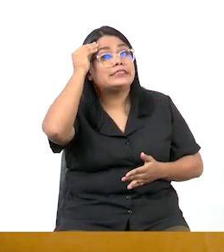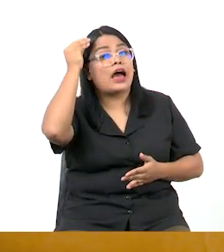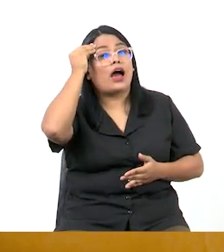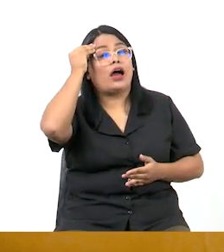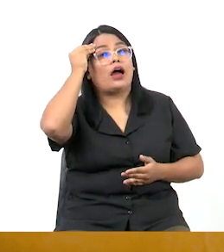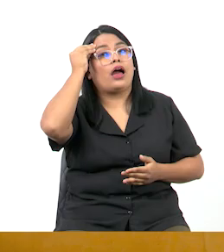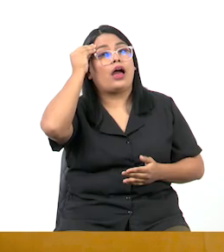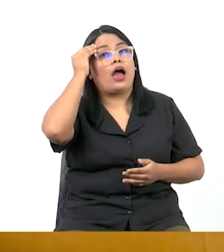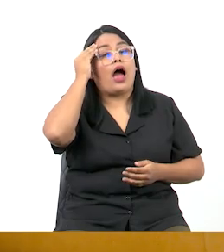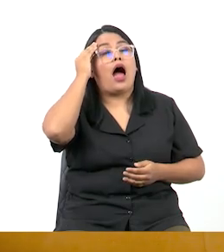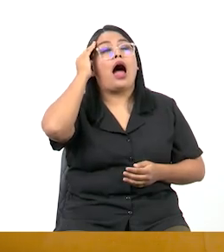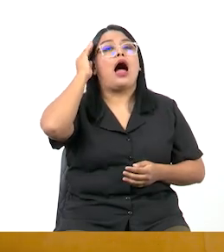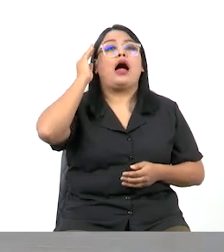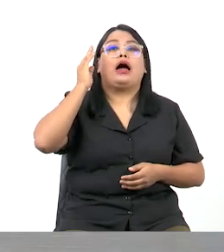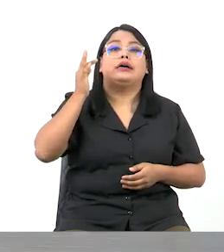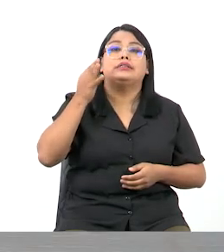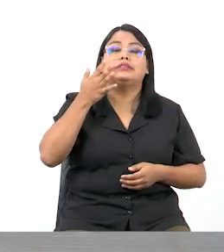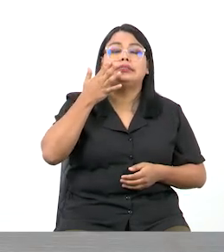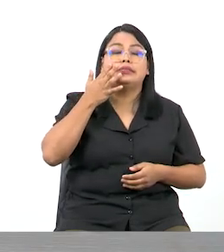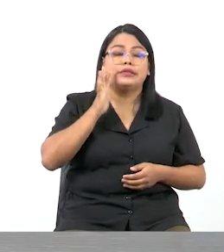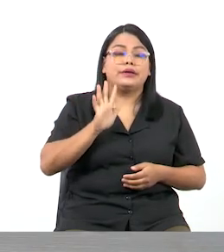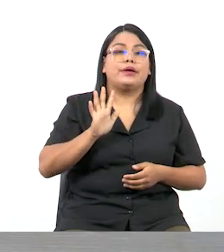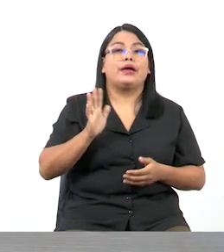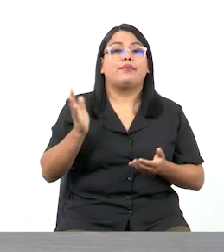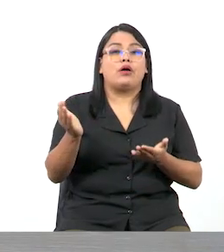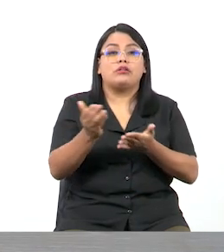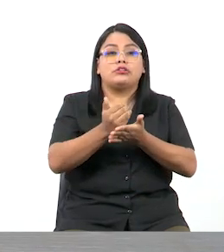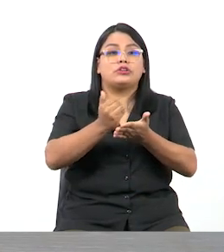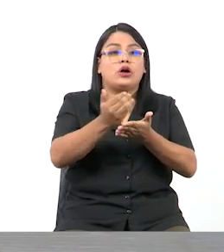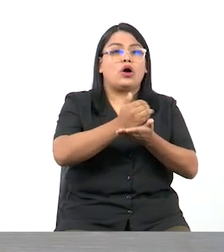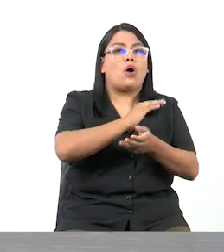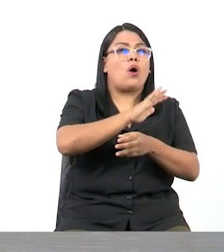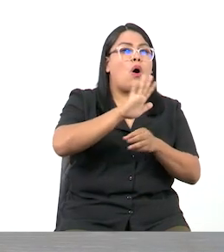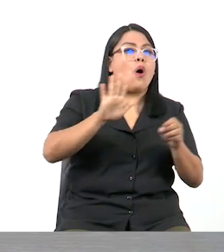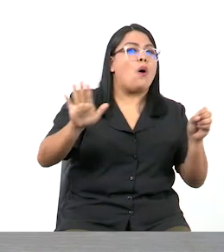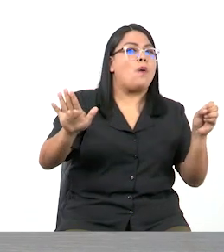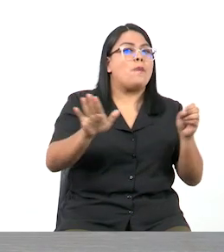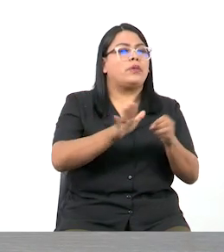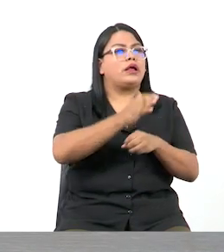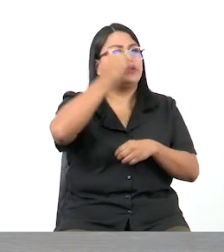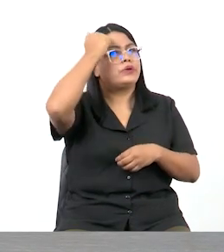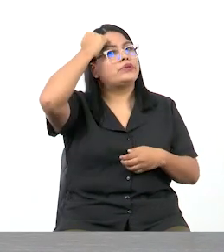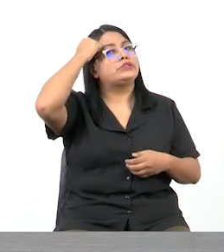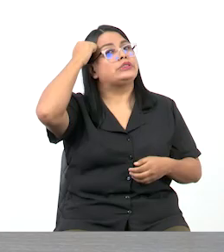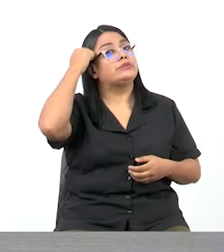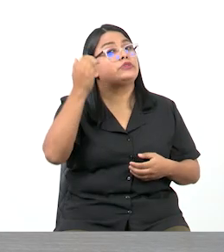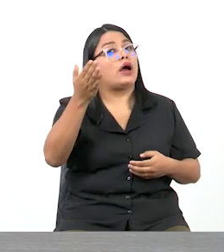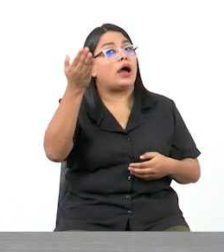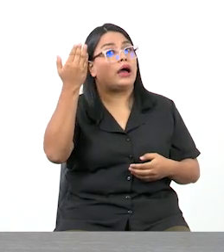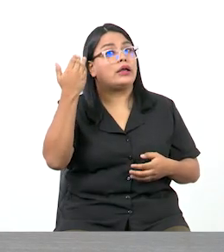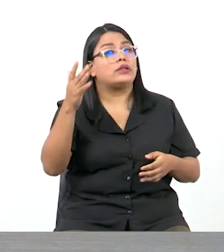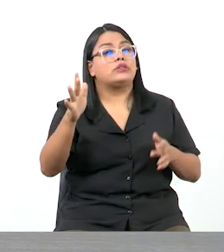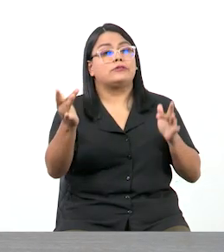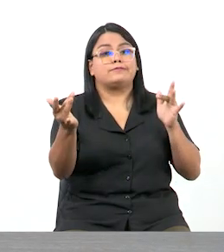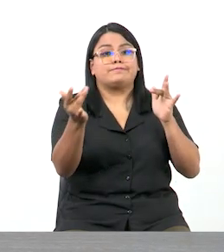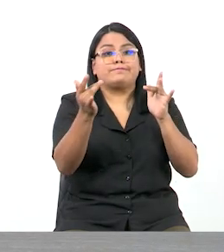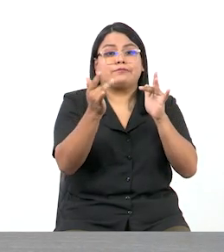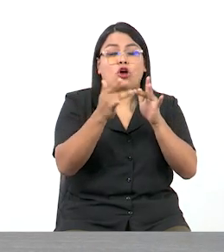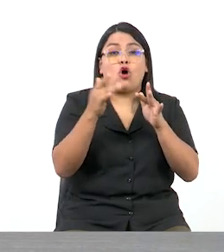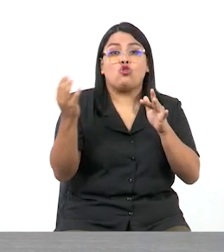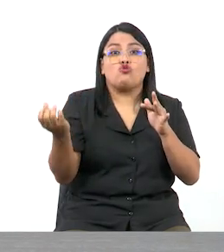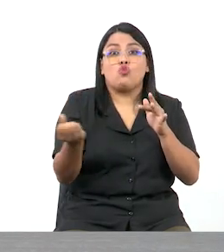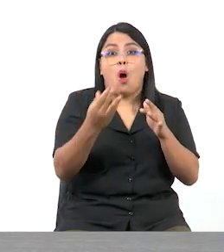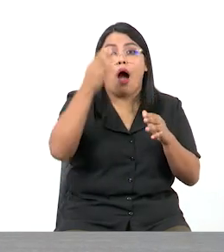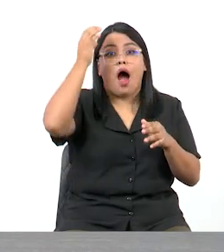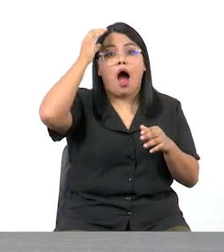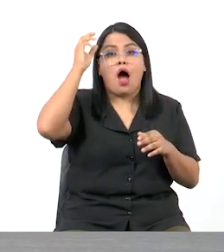Que va a recoger todo el andamiaje del estudiantado y después lo va a relacionar con un nuevo conocimiento. Cuando